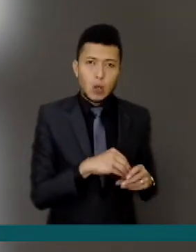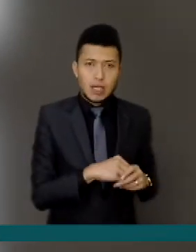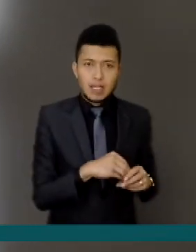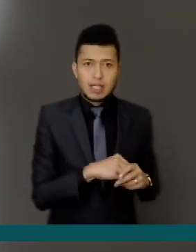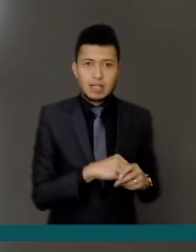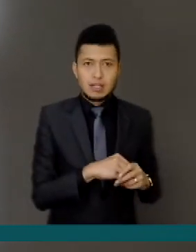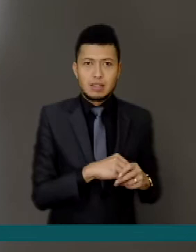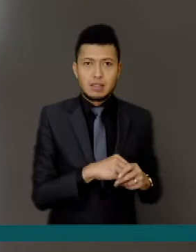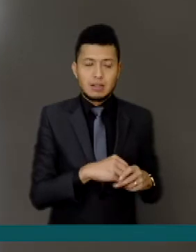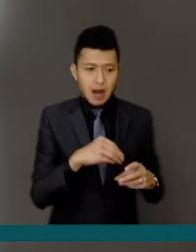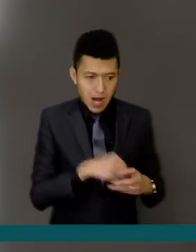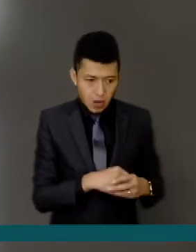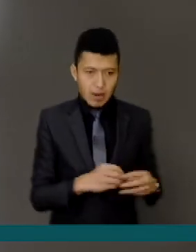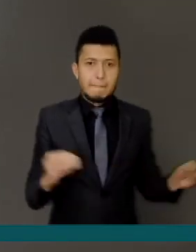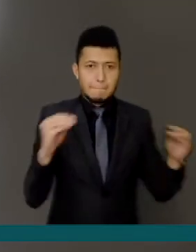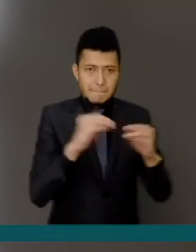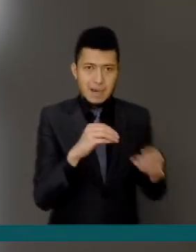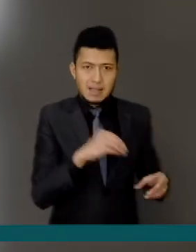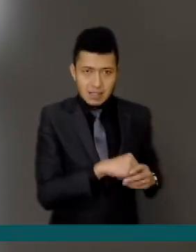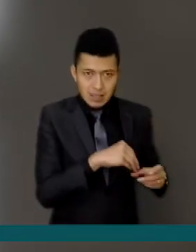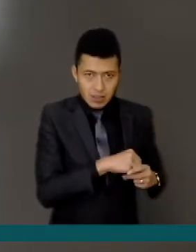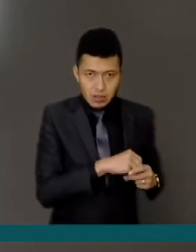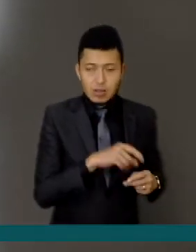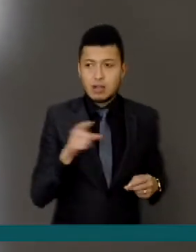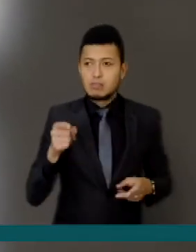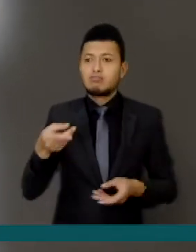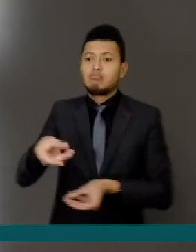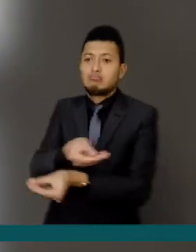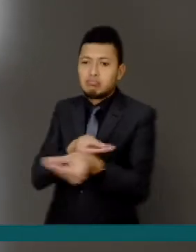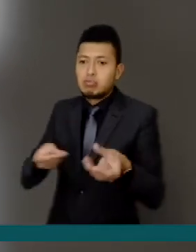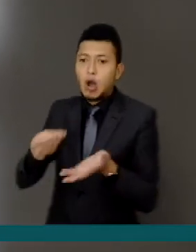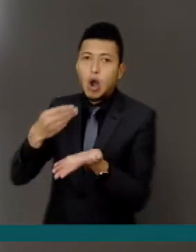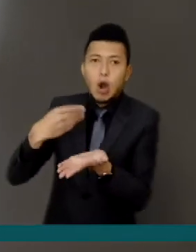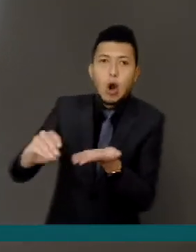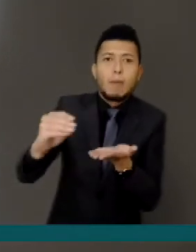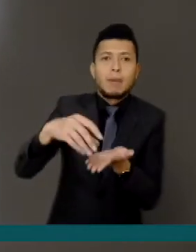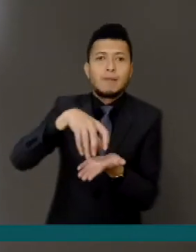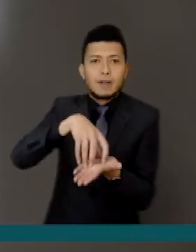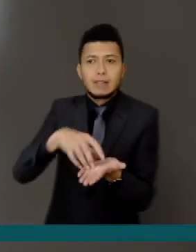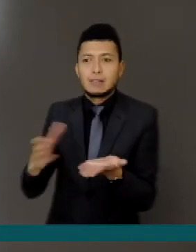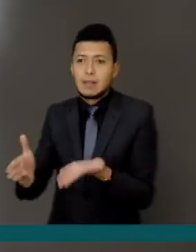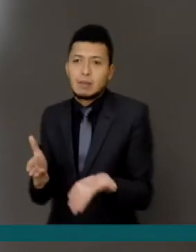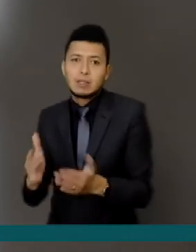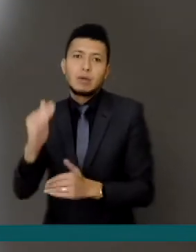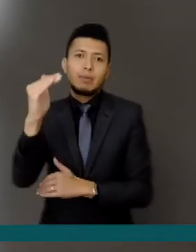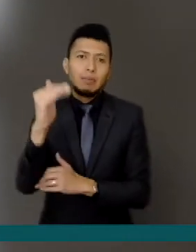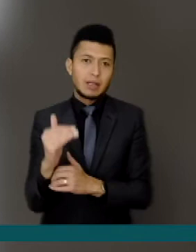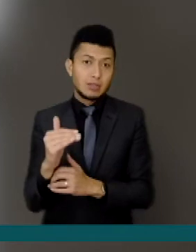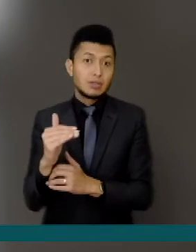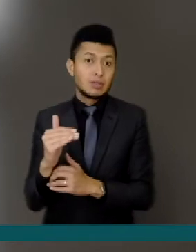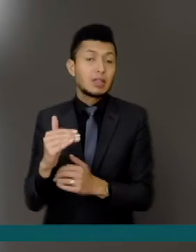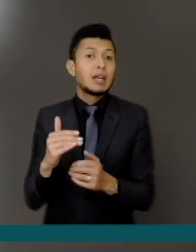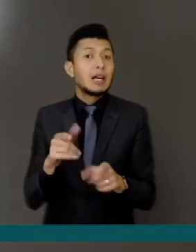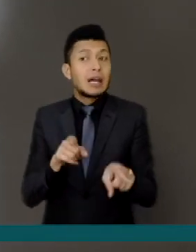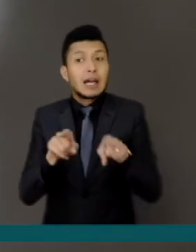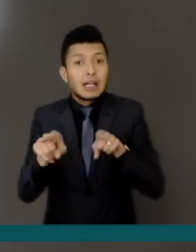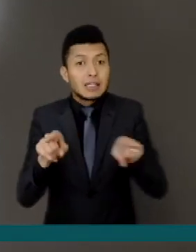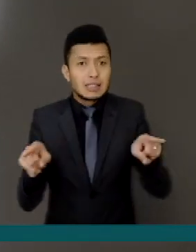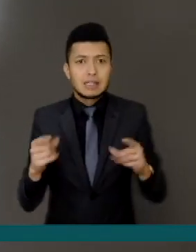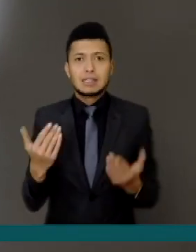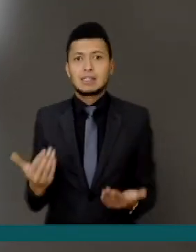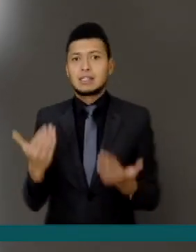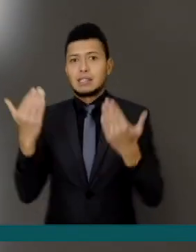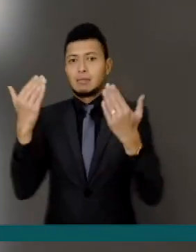ahorra más. Al ahorrar más, circula menos dinero en la compra y venta de bienes y servicios, y esto hace